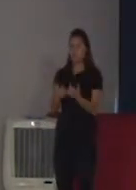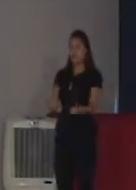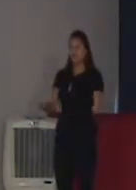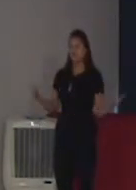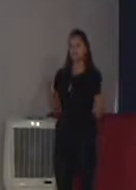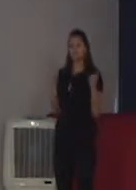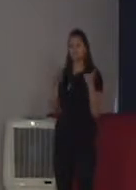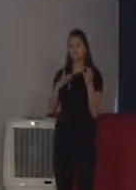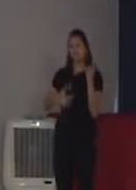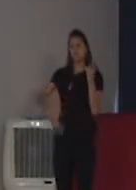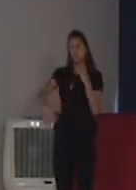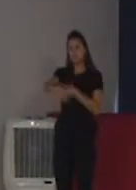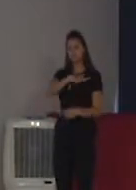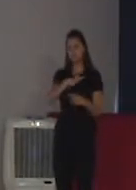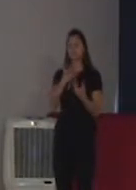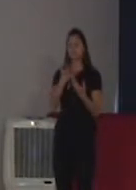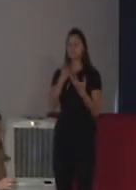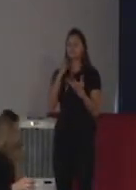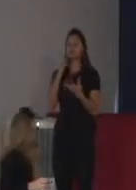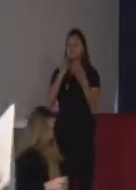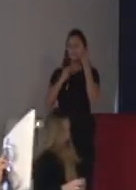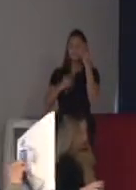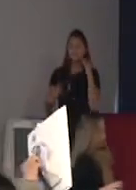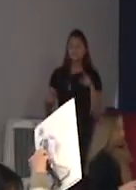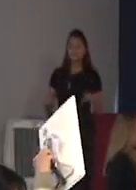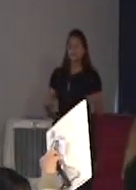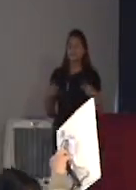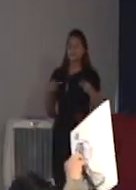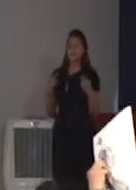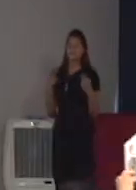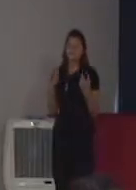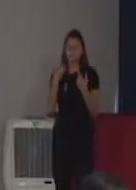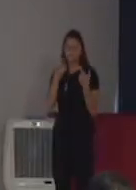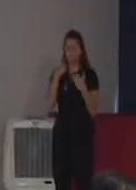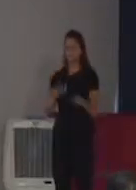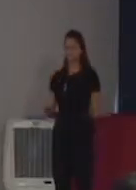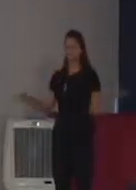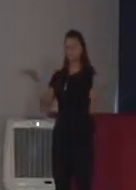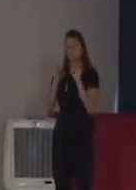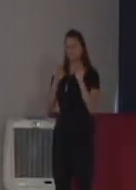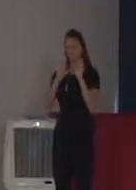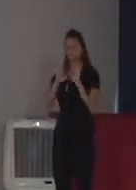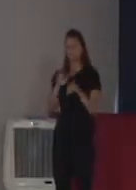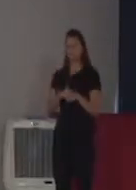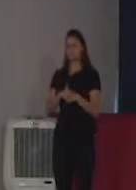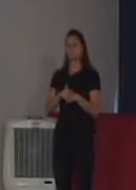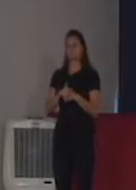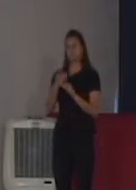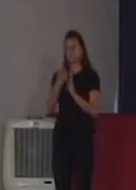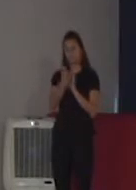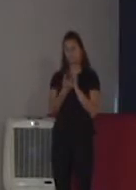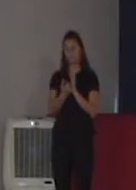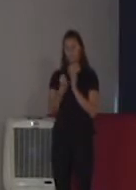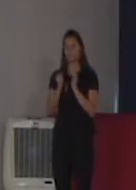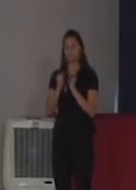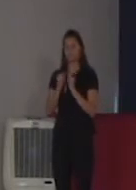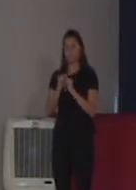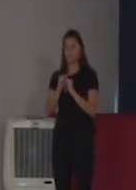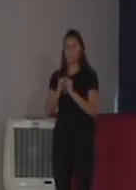un contexto y una experiencia de vida sumamente fundamental para las agendas públicas en general,